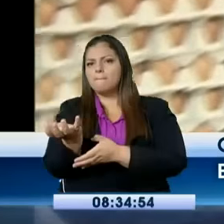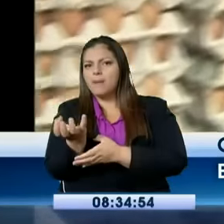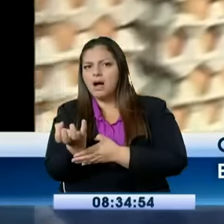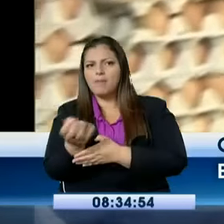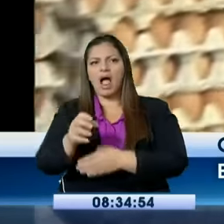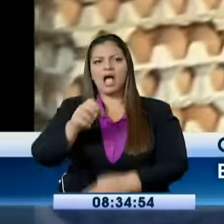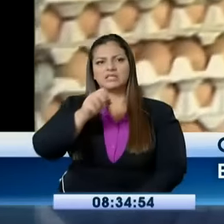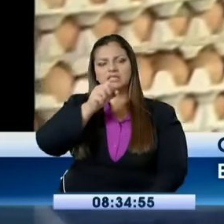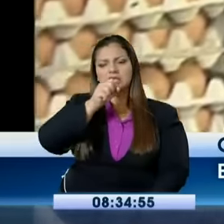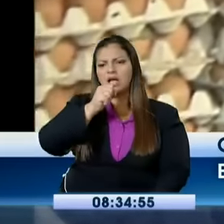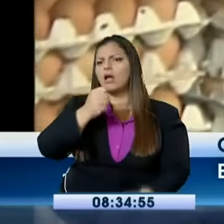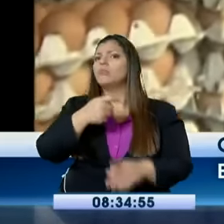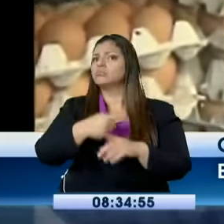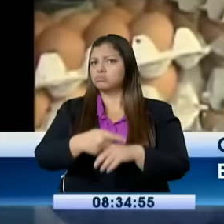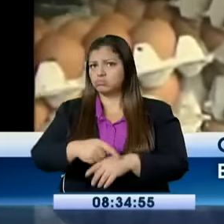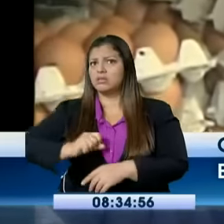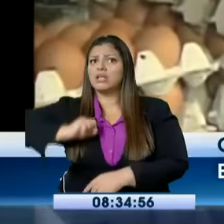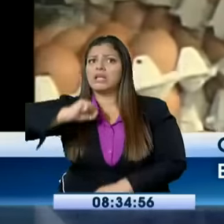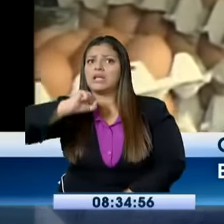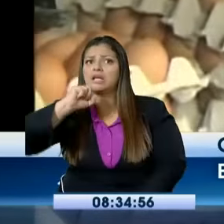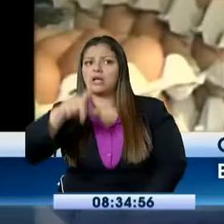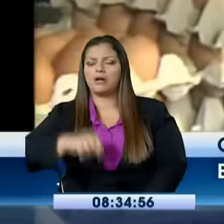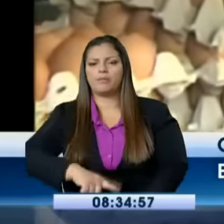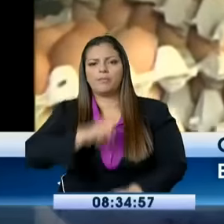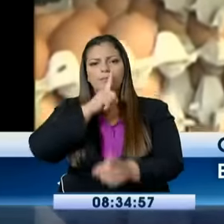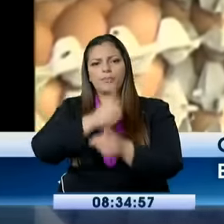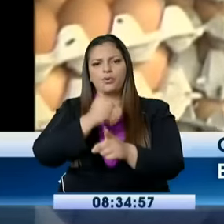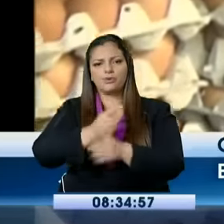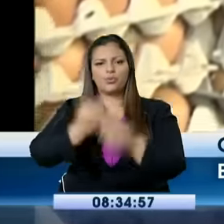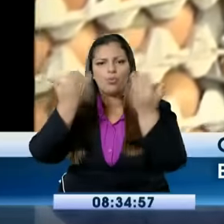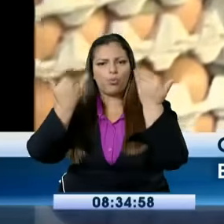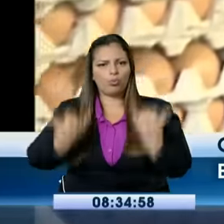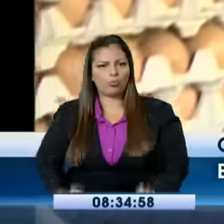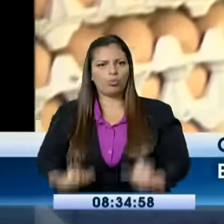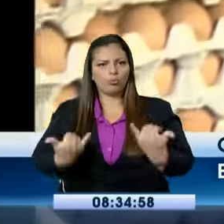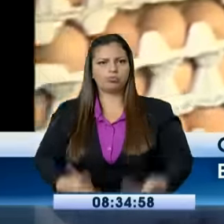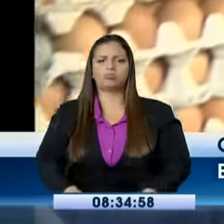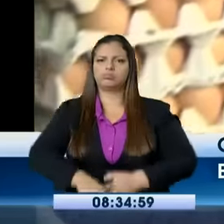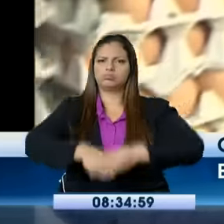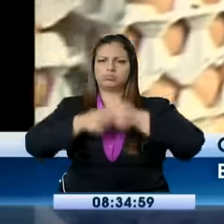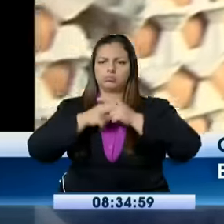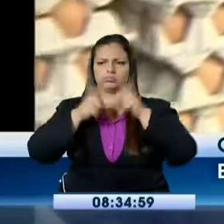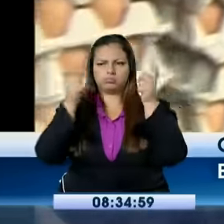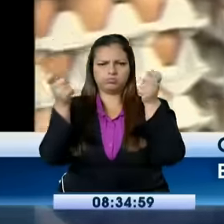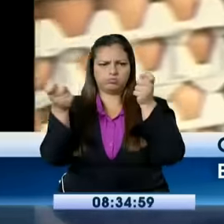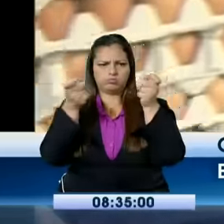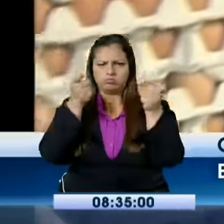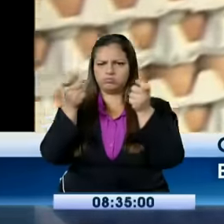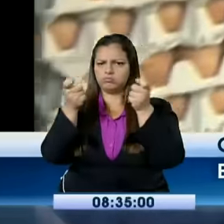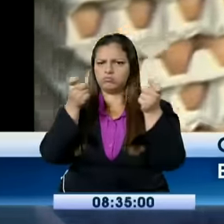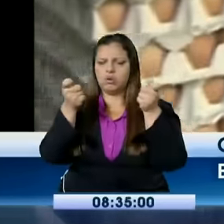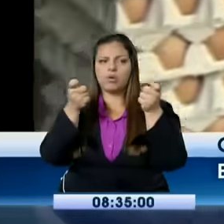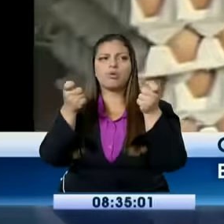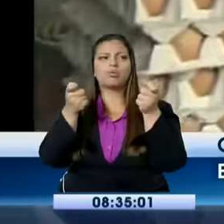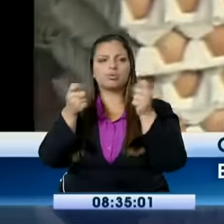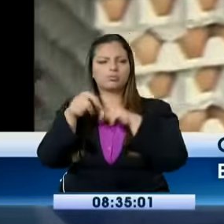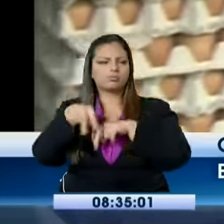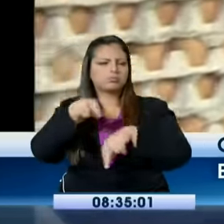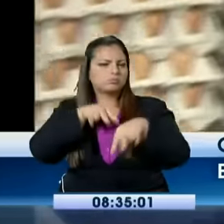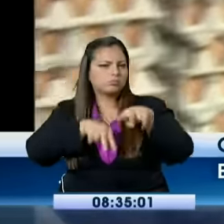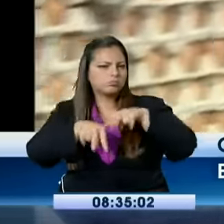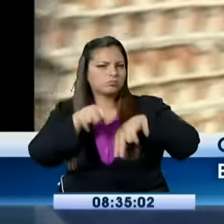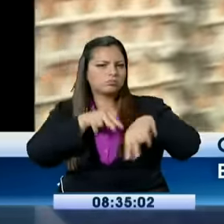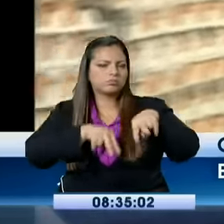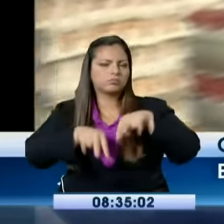zanahoria. Entonces es por eso que hoy hemos denominado este operativo de control de precios. Muy importante entonces que la ciudadanía tenga en cuenta esto.